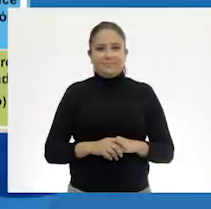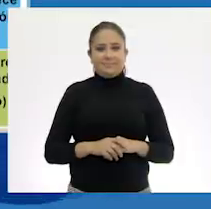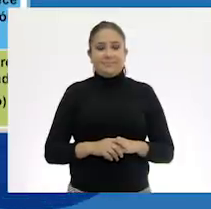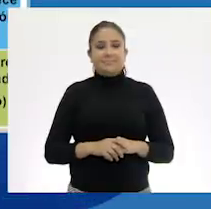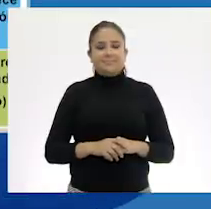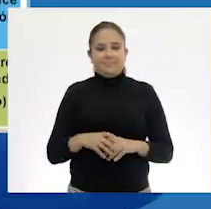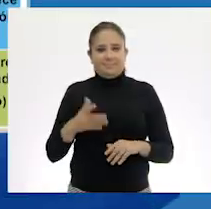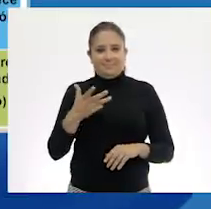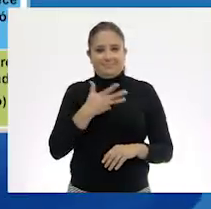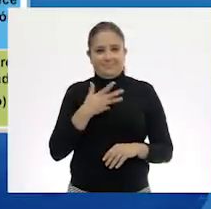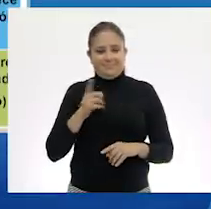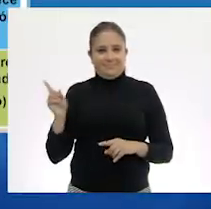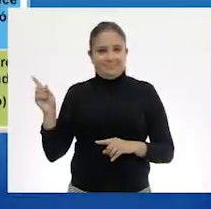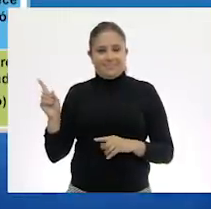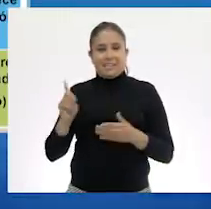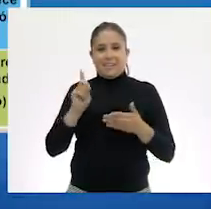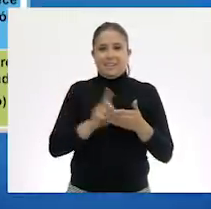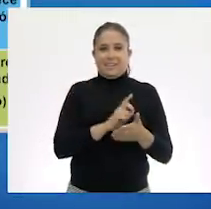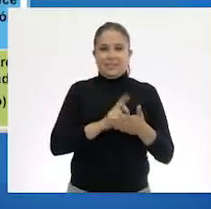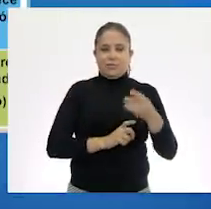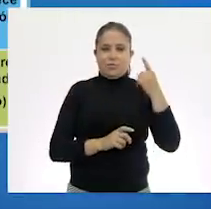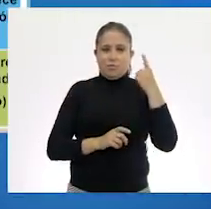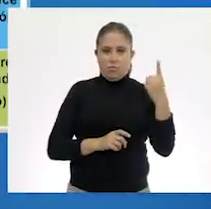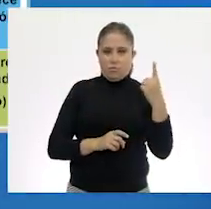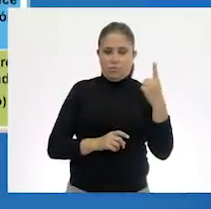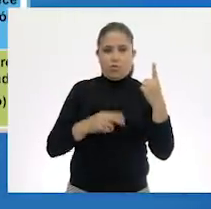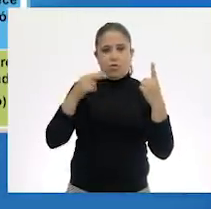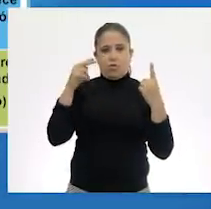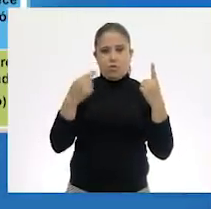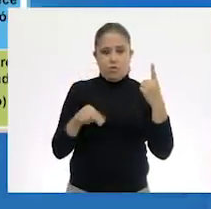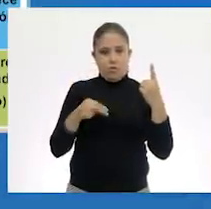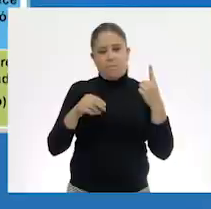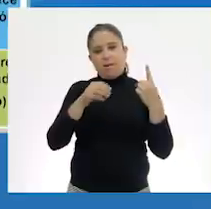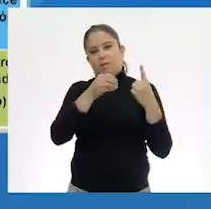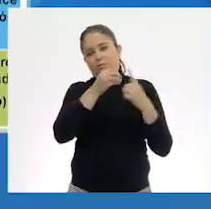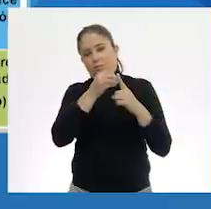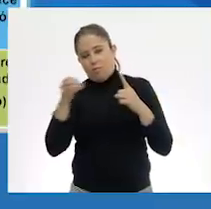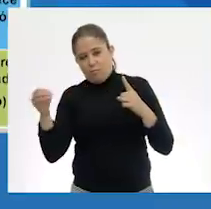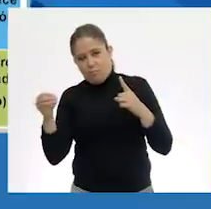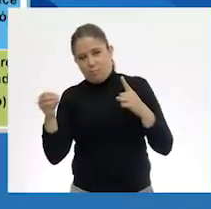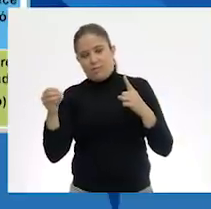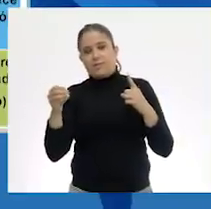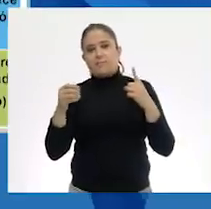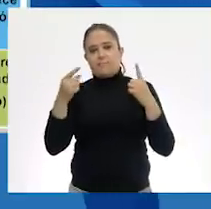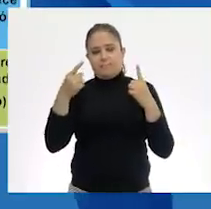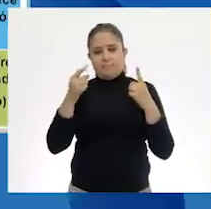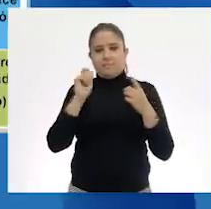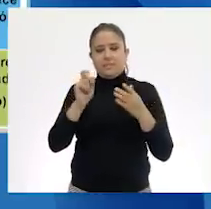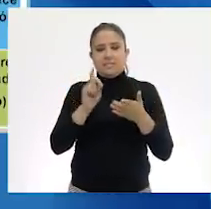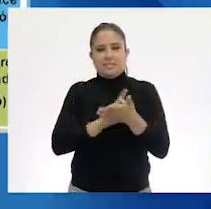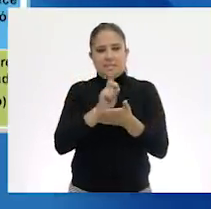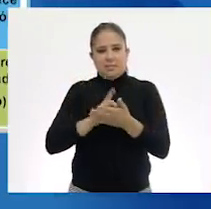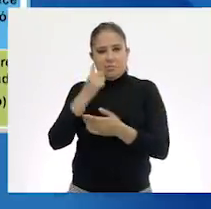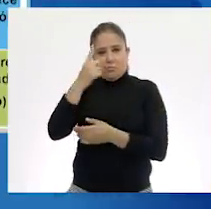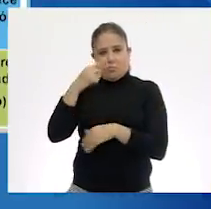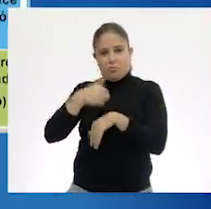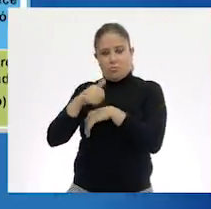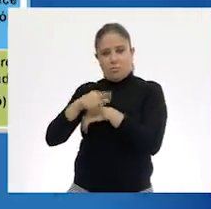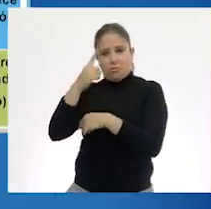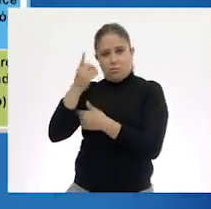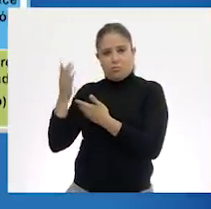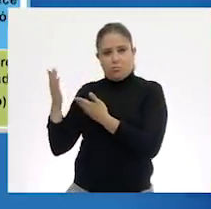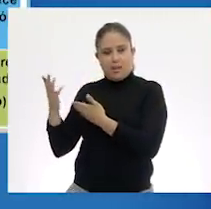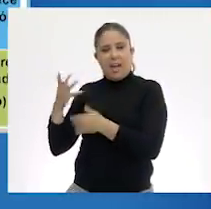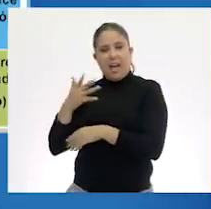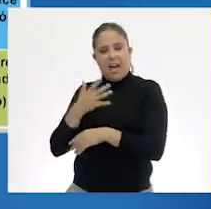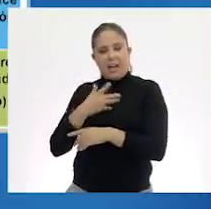Aquí lo tenemos. Directorio 1, nombre sin apellidos, orden alfabético. Ajá. Muy bien. Como tal, son los mismos datos que ya tenemos que